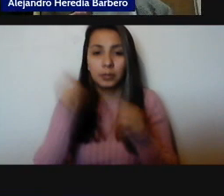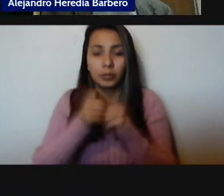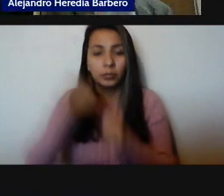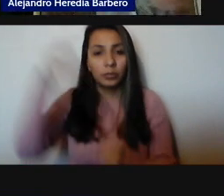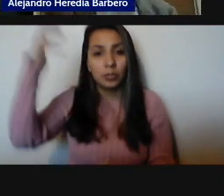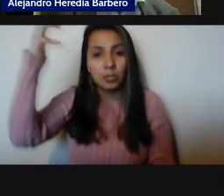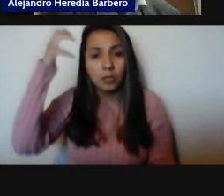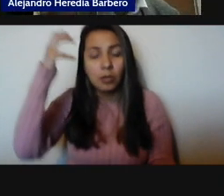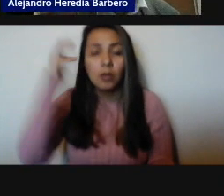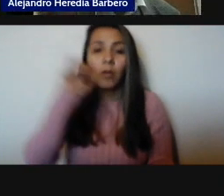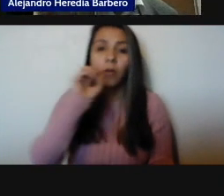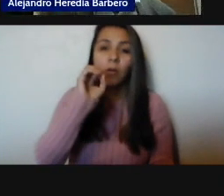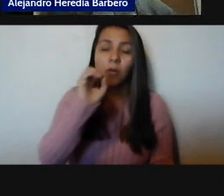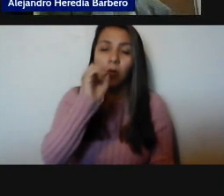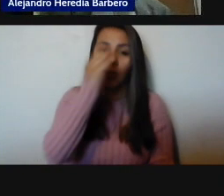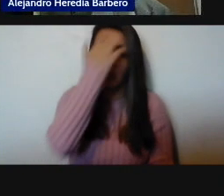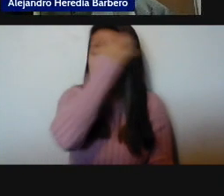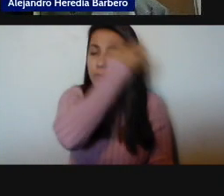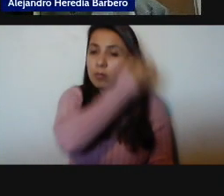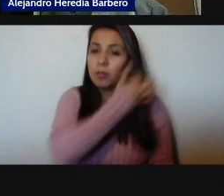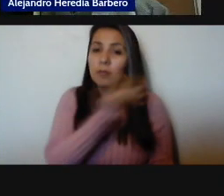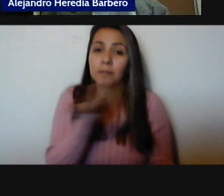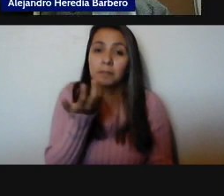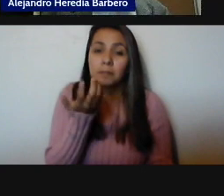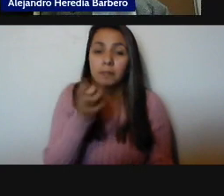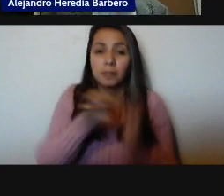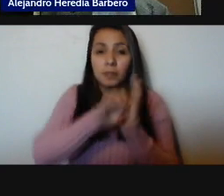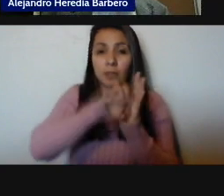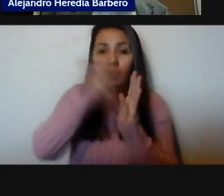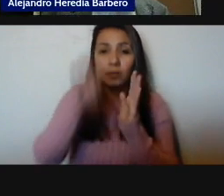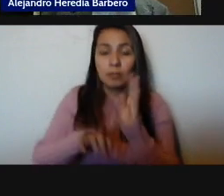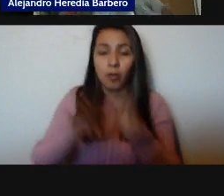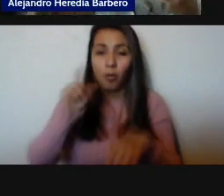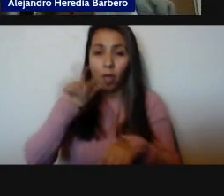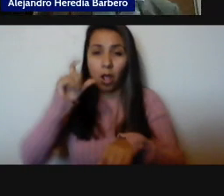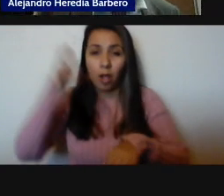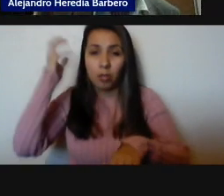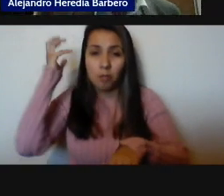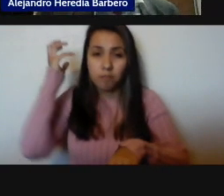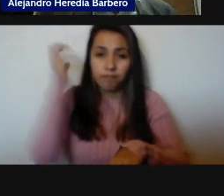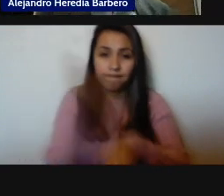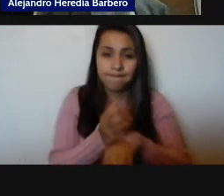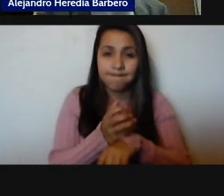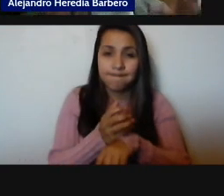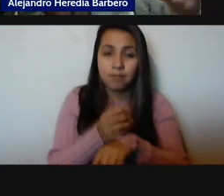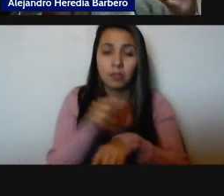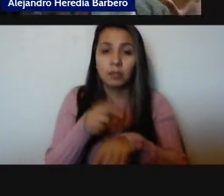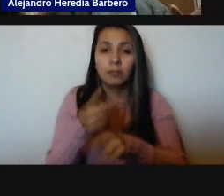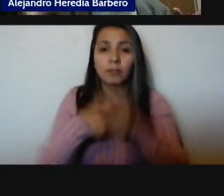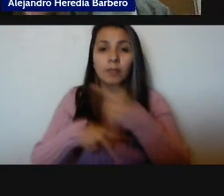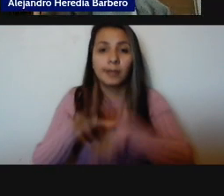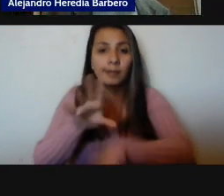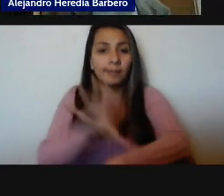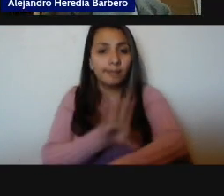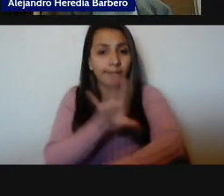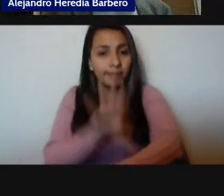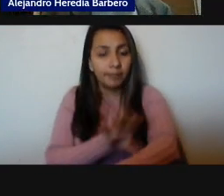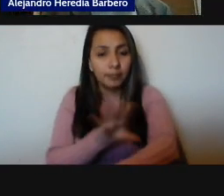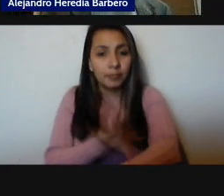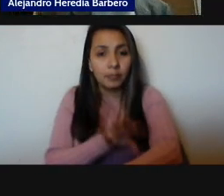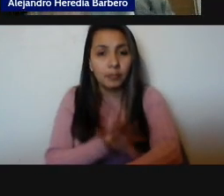tener interacción con el sol o al impactarse, por ejemplo, que genera cierta cantidad de